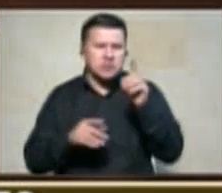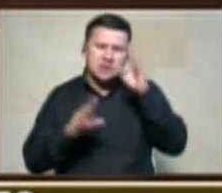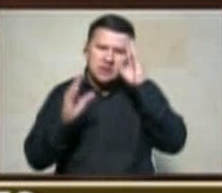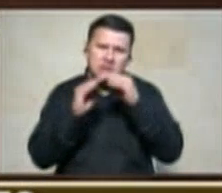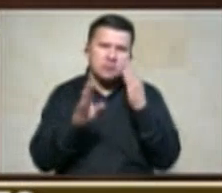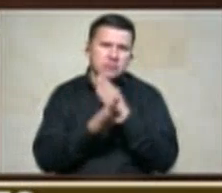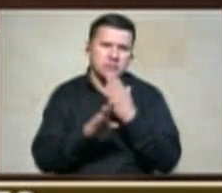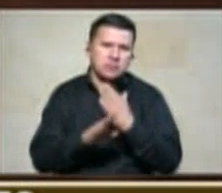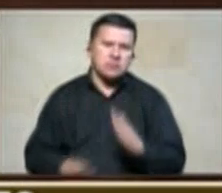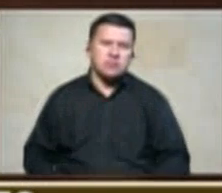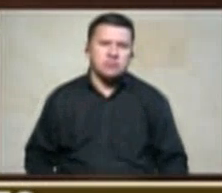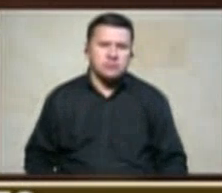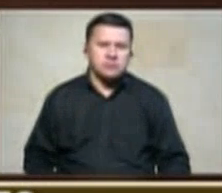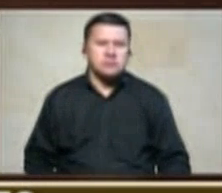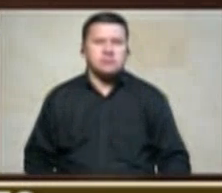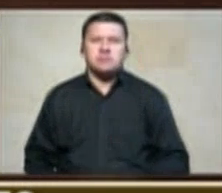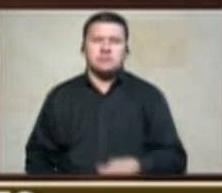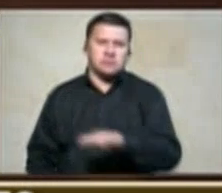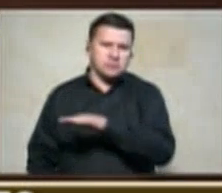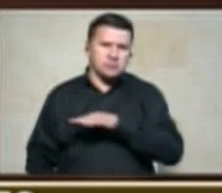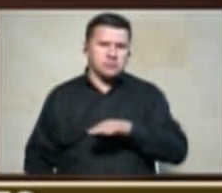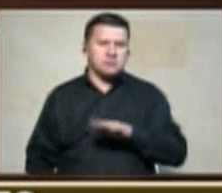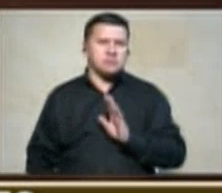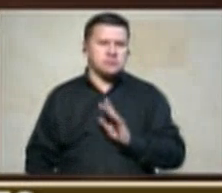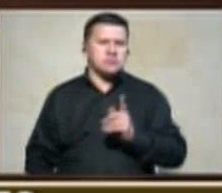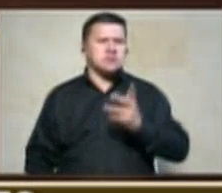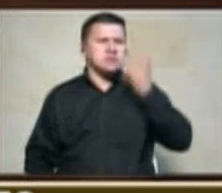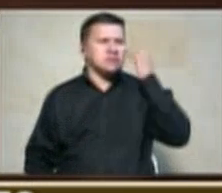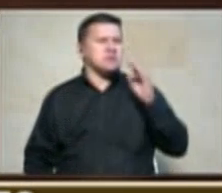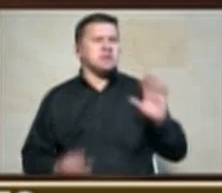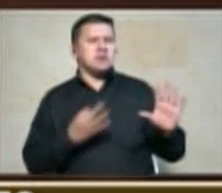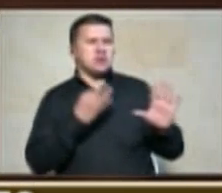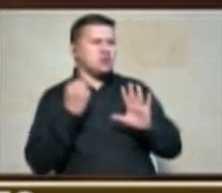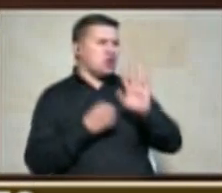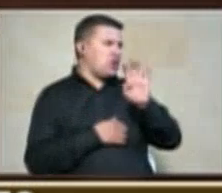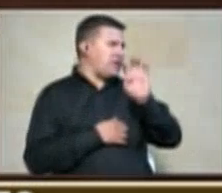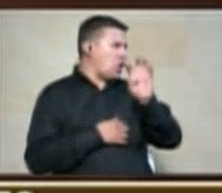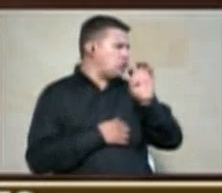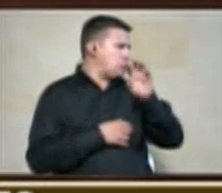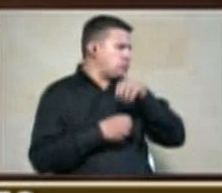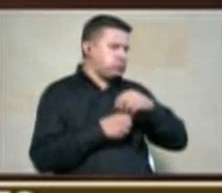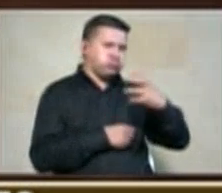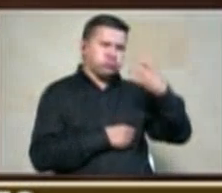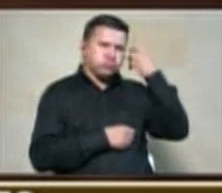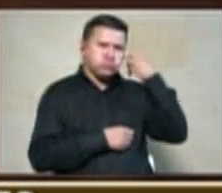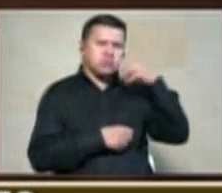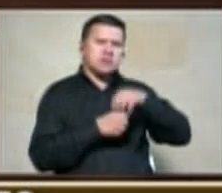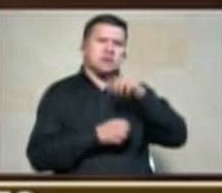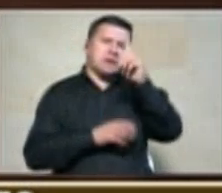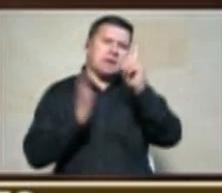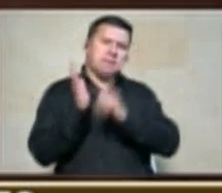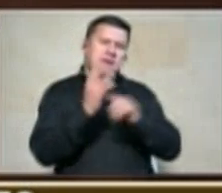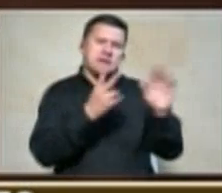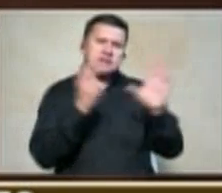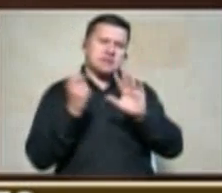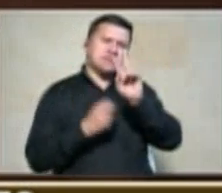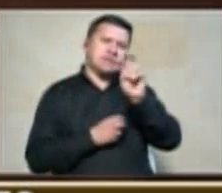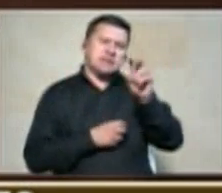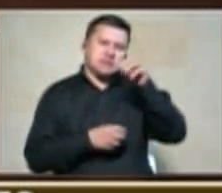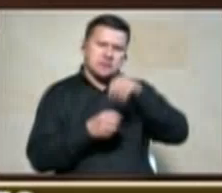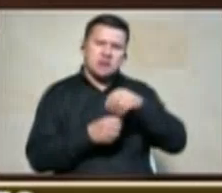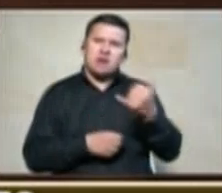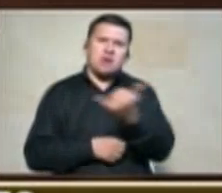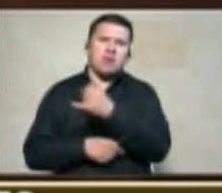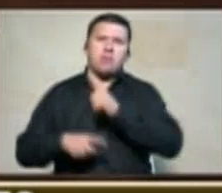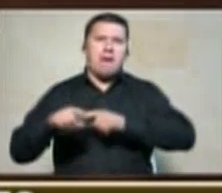lío penal, de los cuales hay activos 898 y 1.777